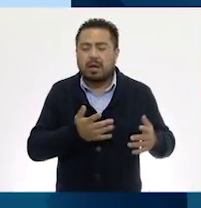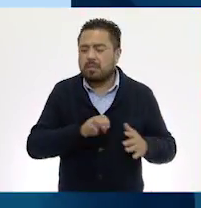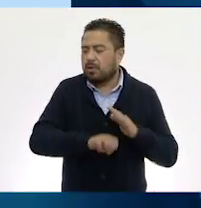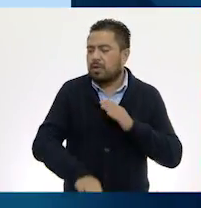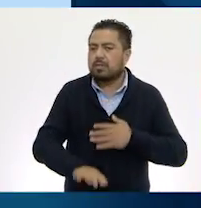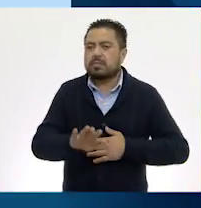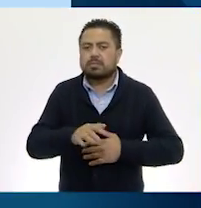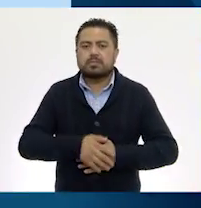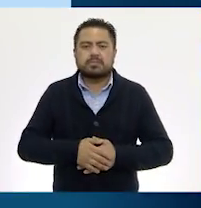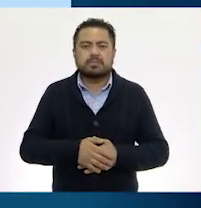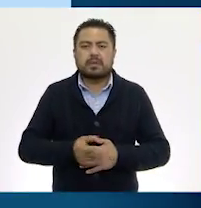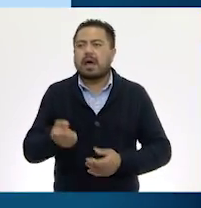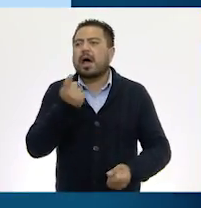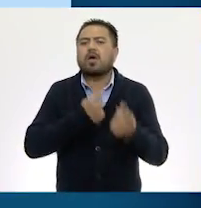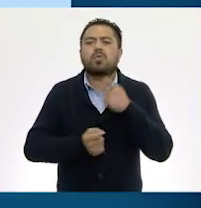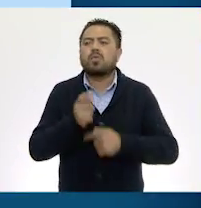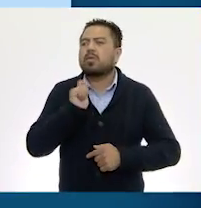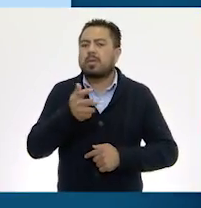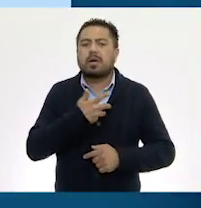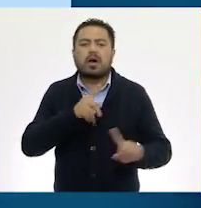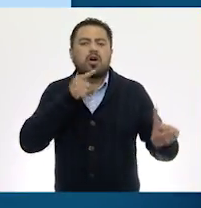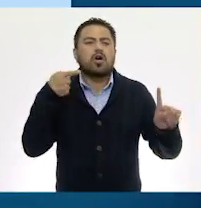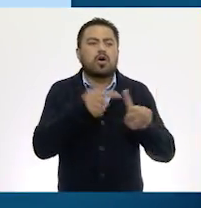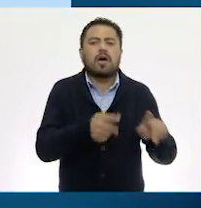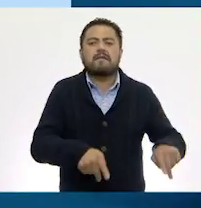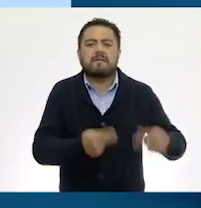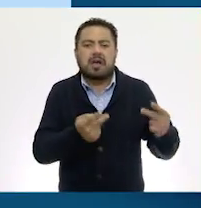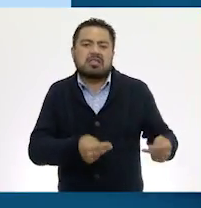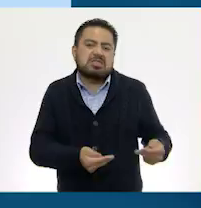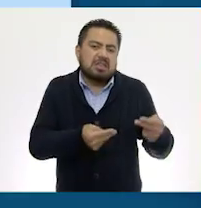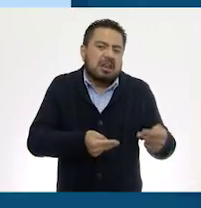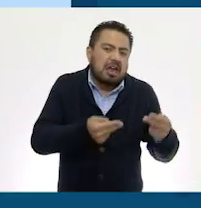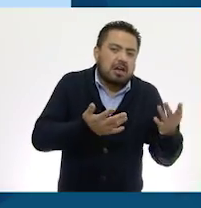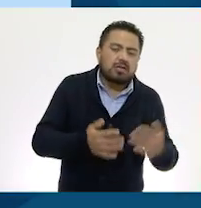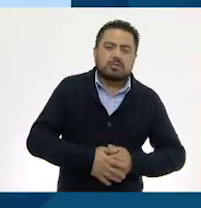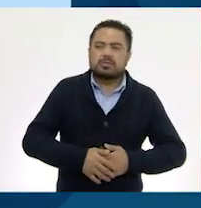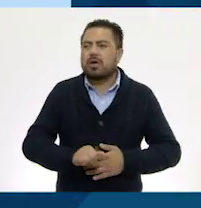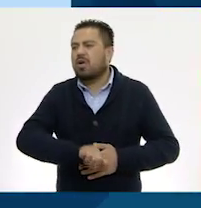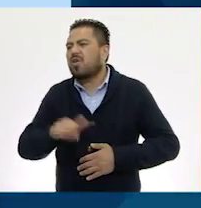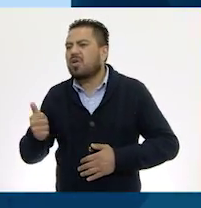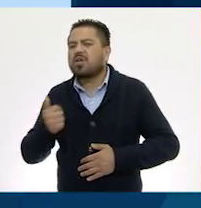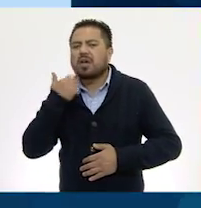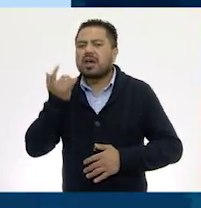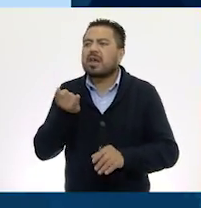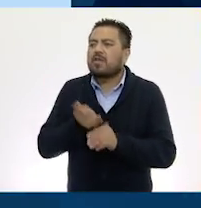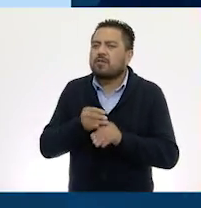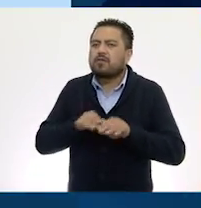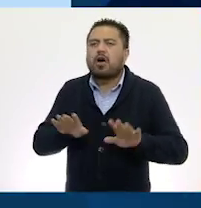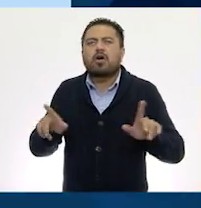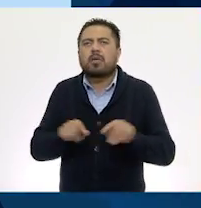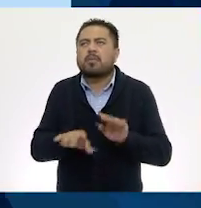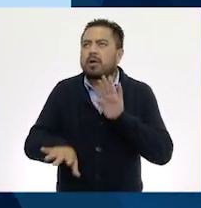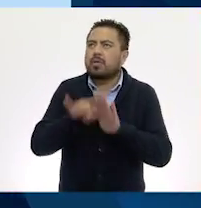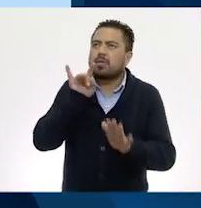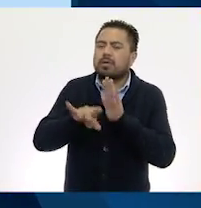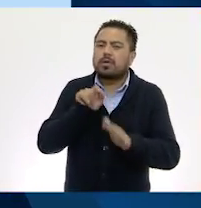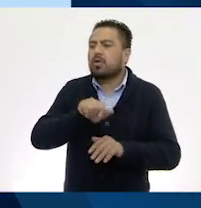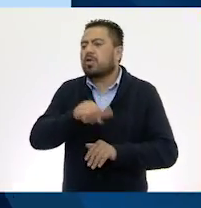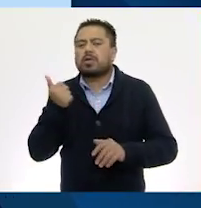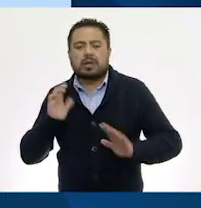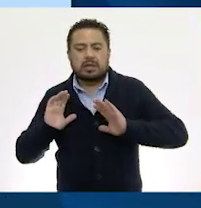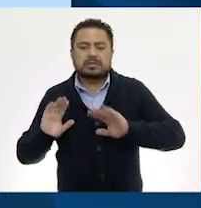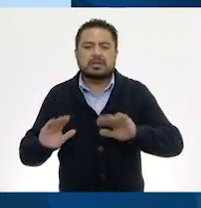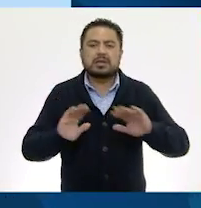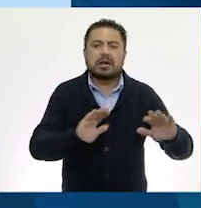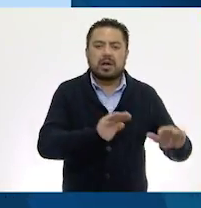ejemplo, algunos tienen el propósito de vender, hay otros que quieren informar, otros enseñar,